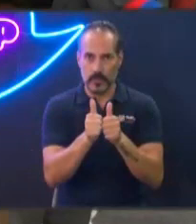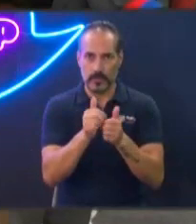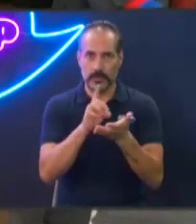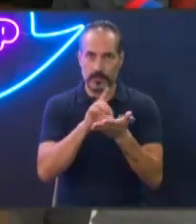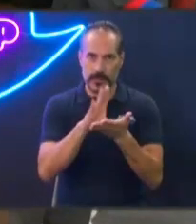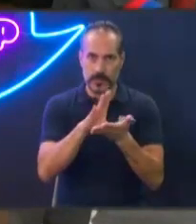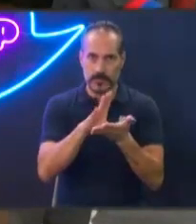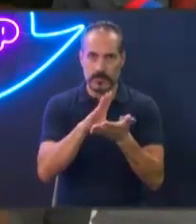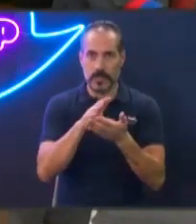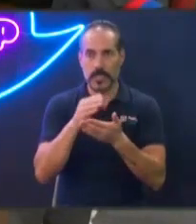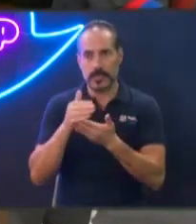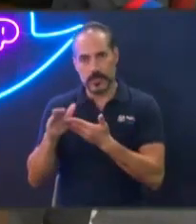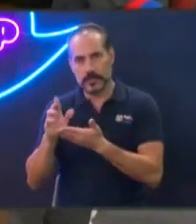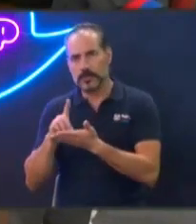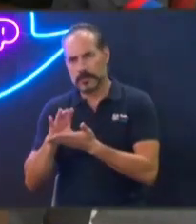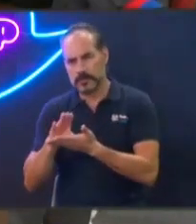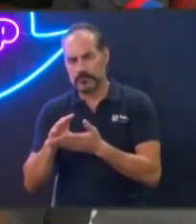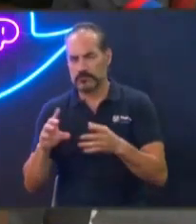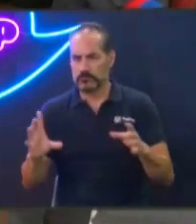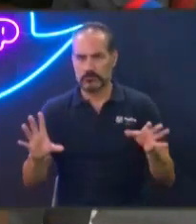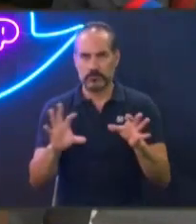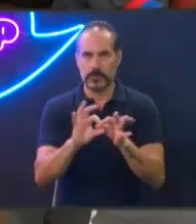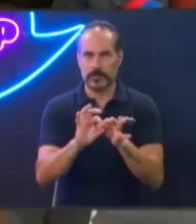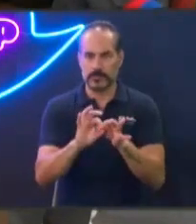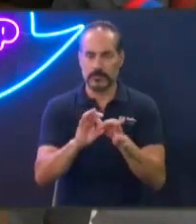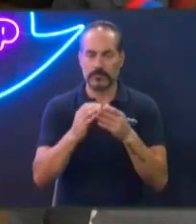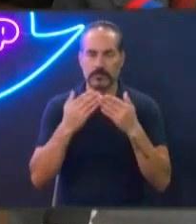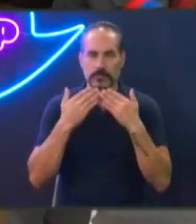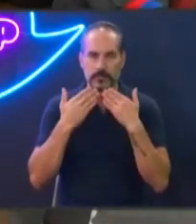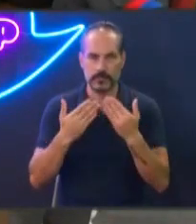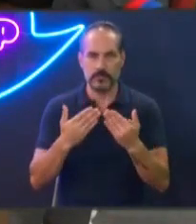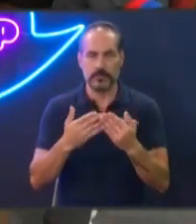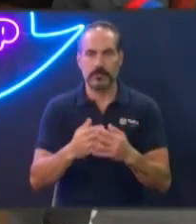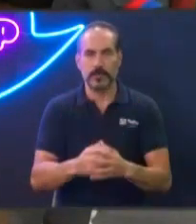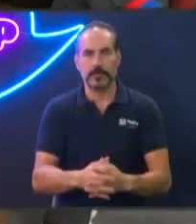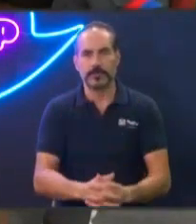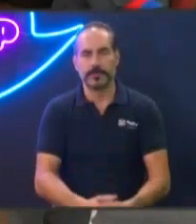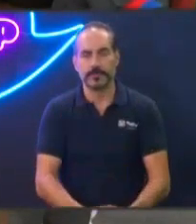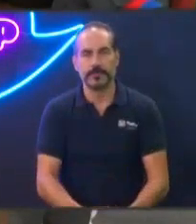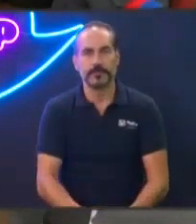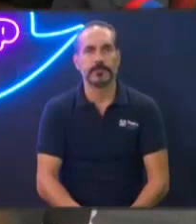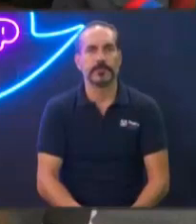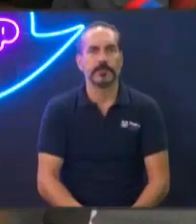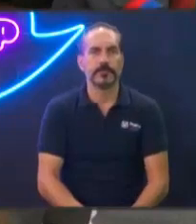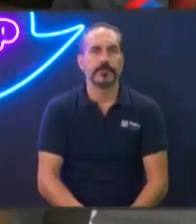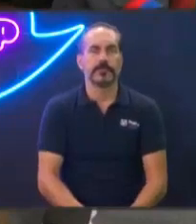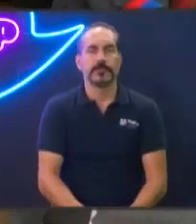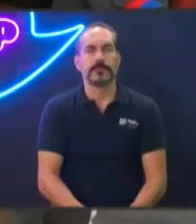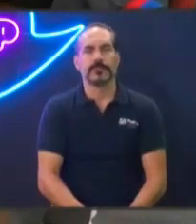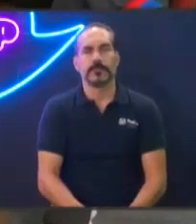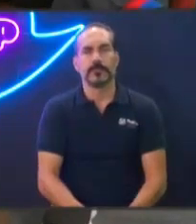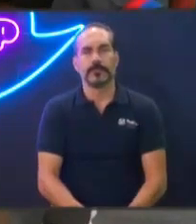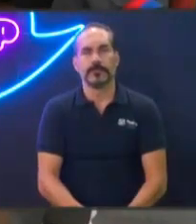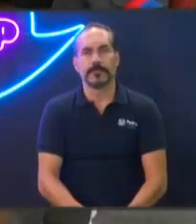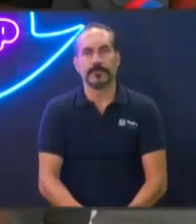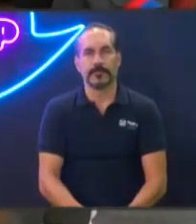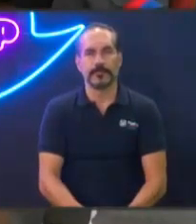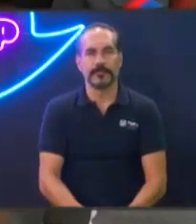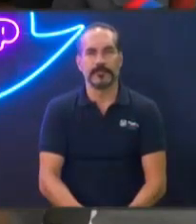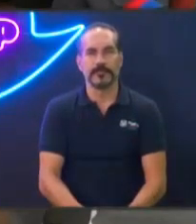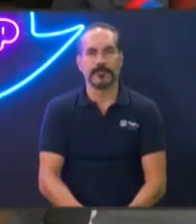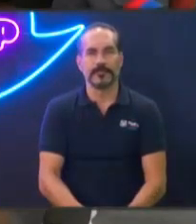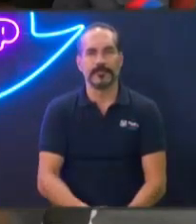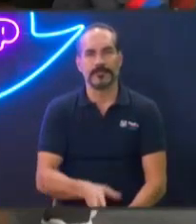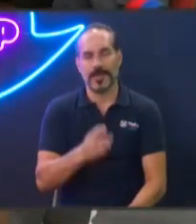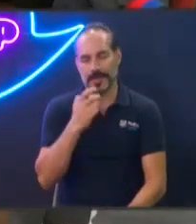Universitario del custro humanista y pues no este Creo que este elemento había que hacer un paréntesis para que entendieran por qué les dices que no les habían